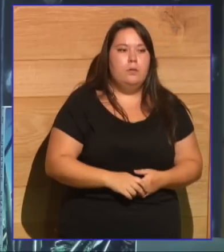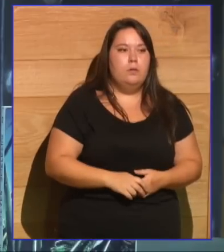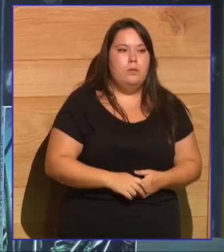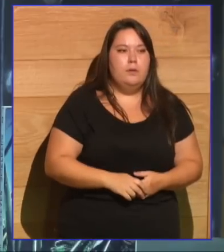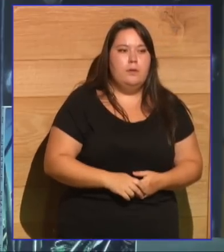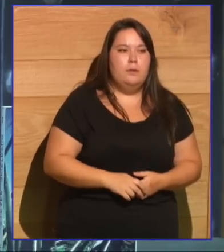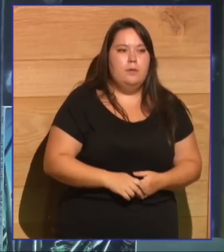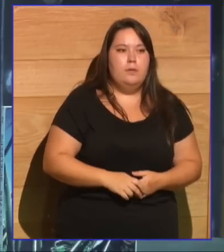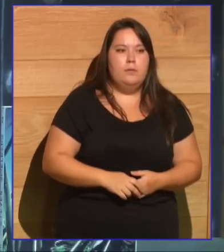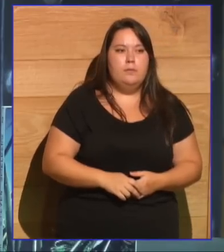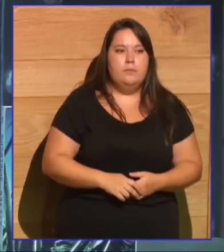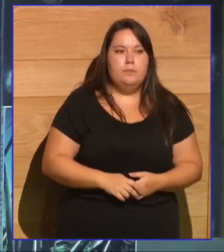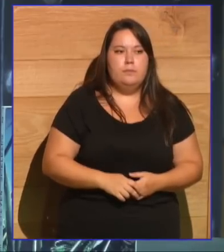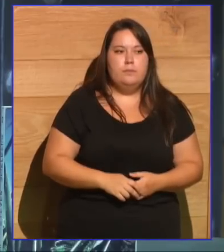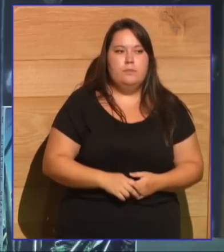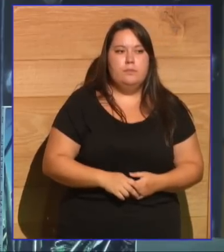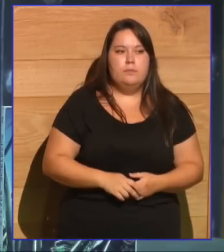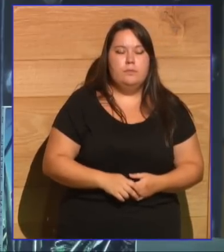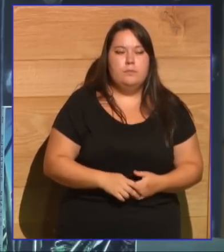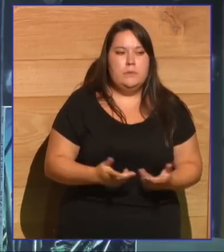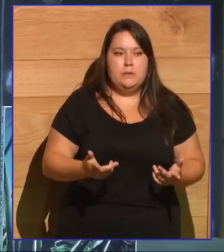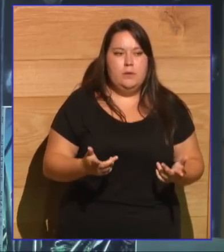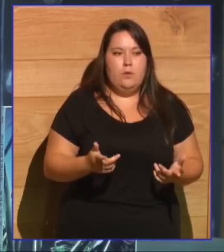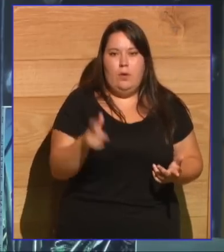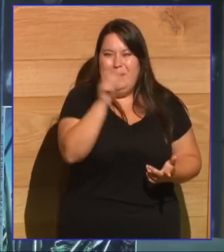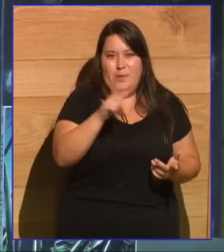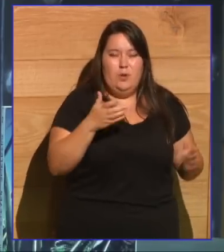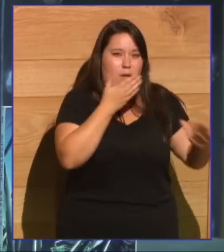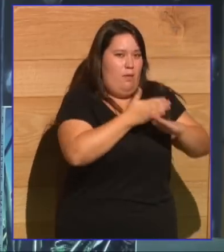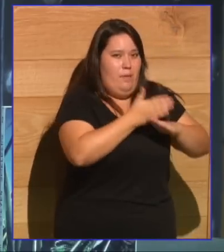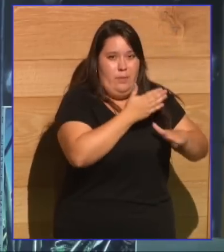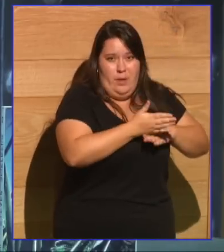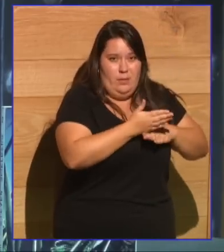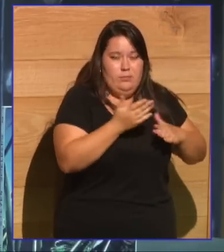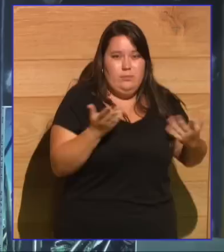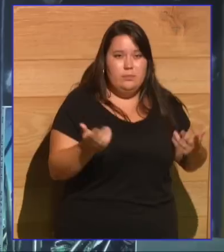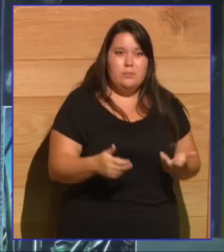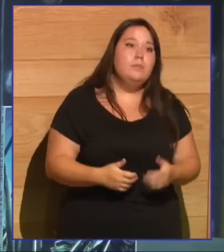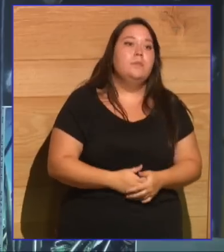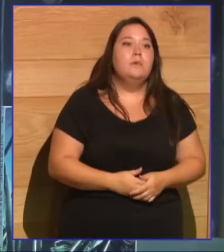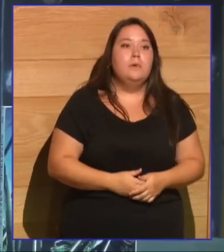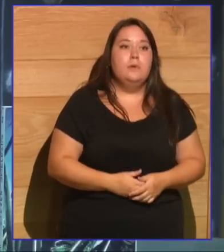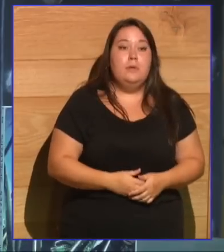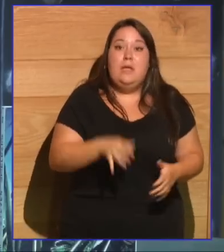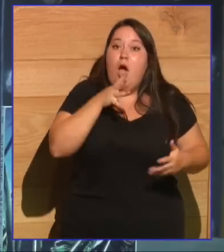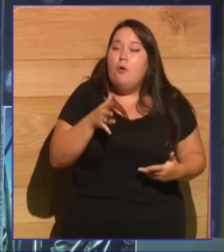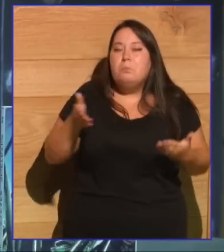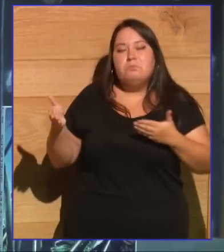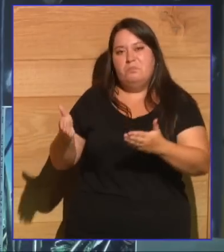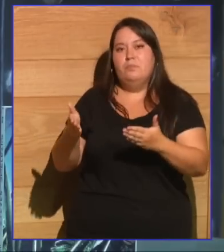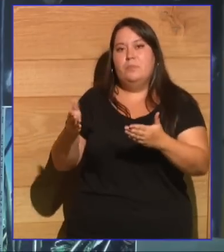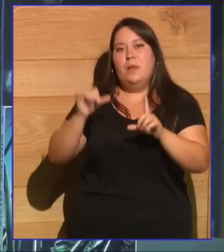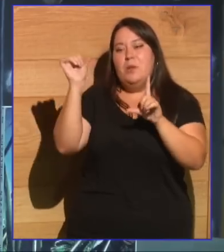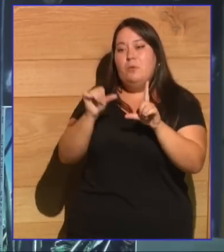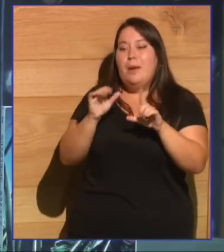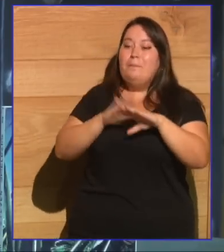días y que empieza a dar igual enseguida por alguna razón no funciona el boca a boca y ahora cuando decide hacer una película no tan centrada en el